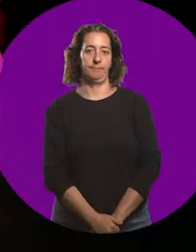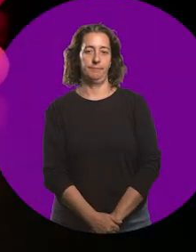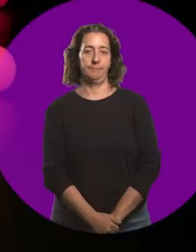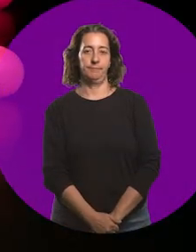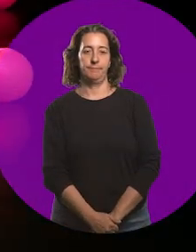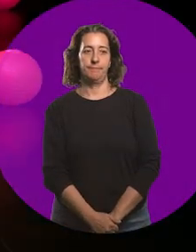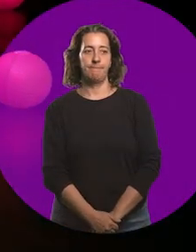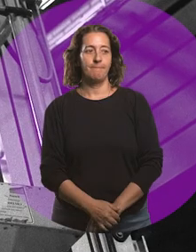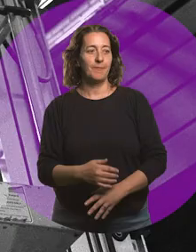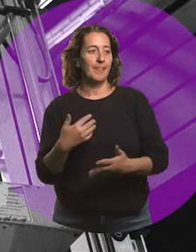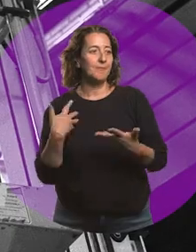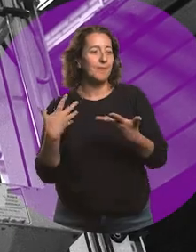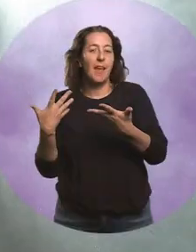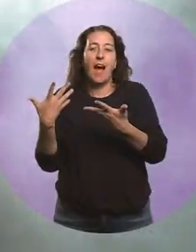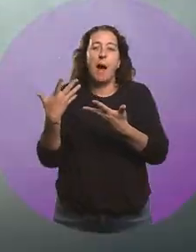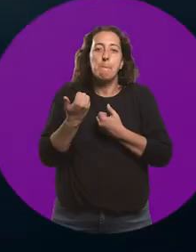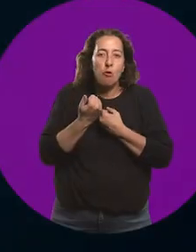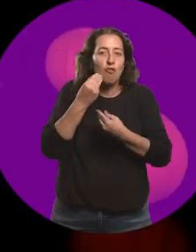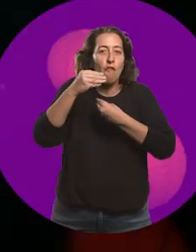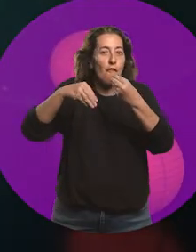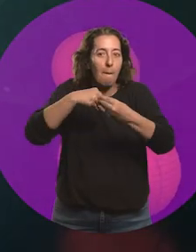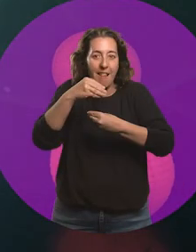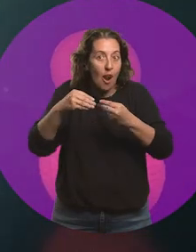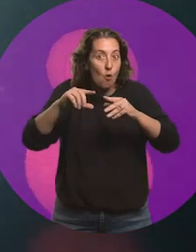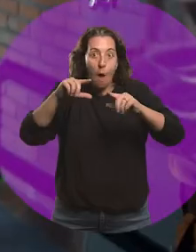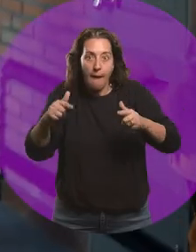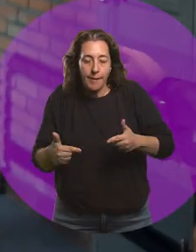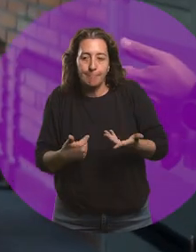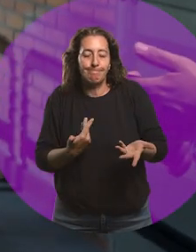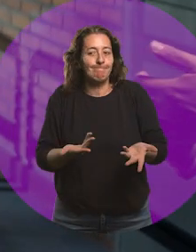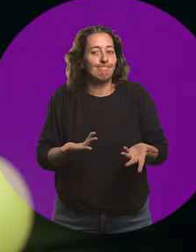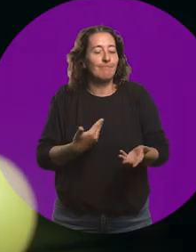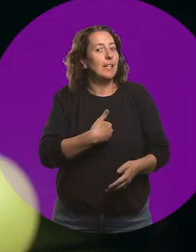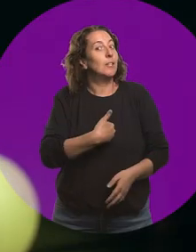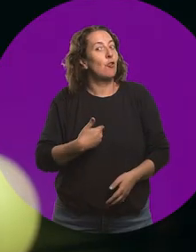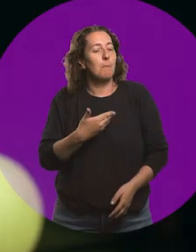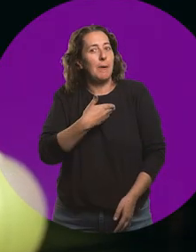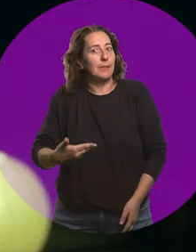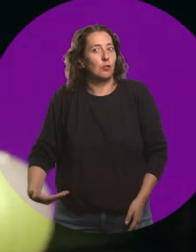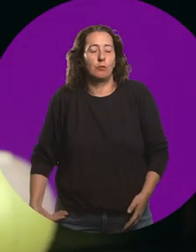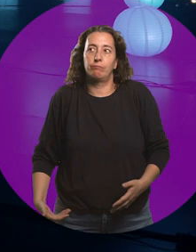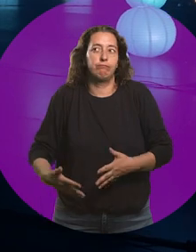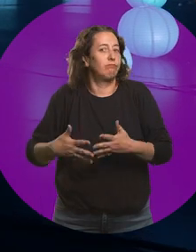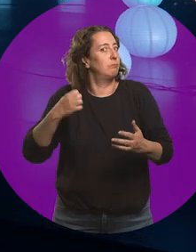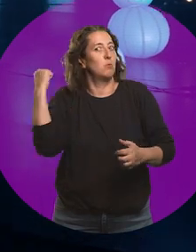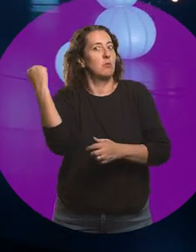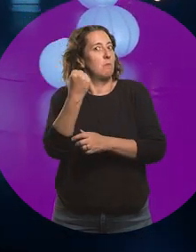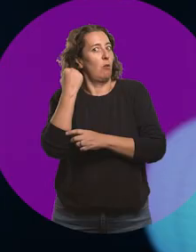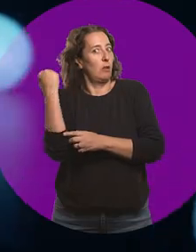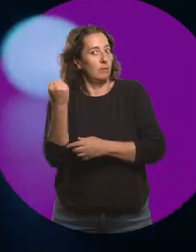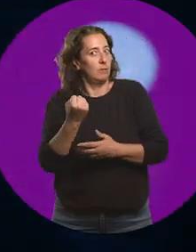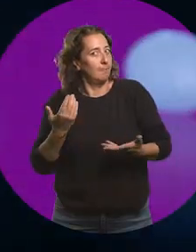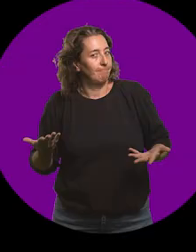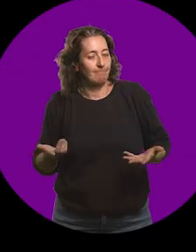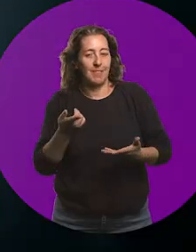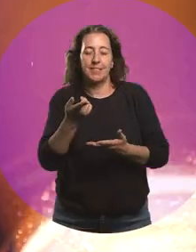Cuando ese apoyo familiar no existe, el rol del maestro es gigante. Porque de repente, para ese chico, ese es